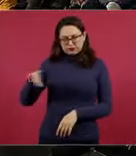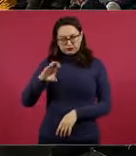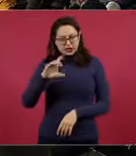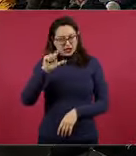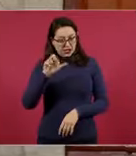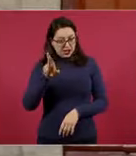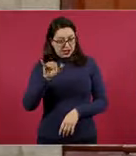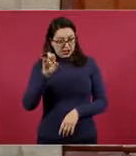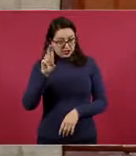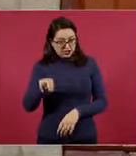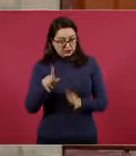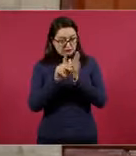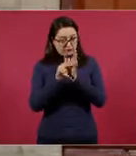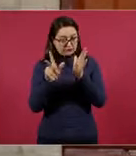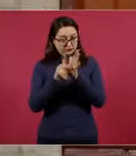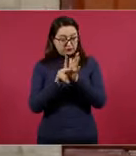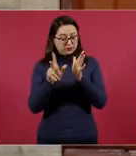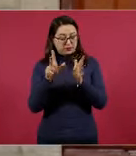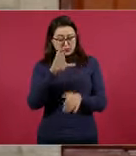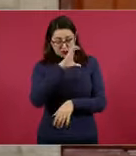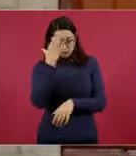Así, de las grandes.